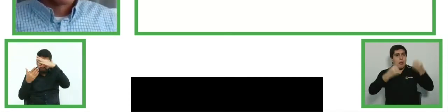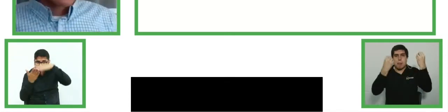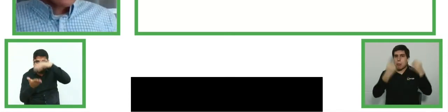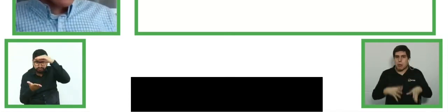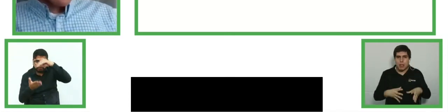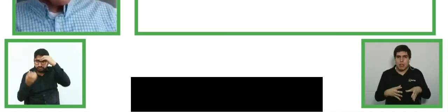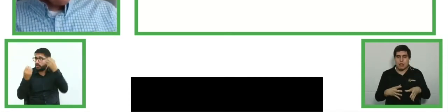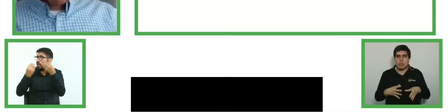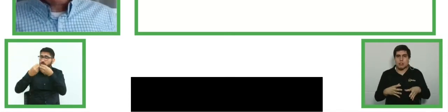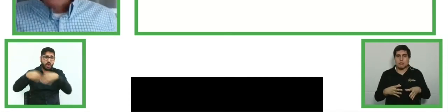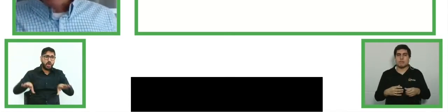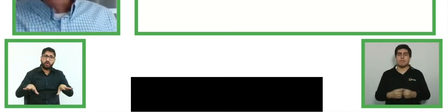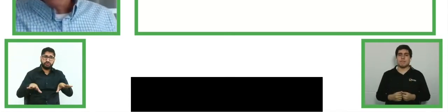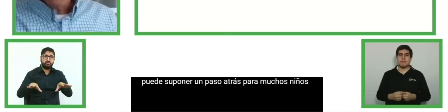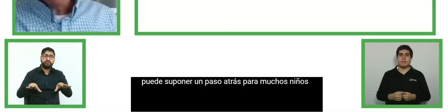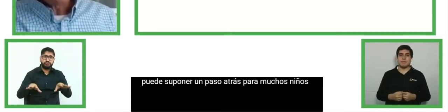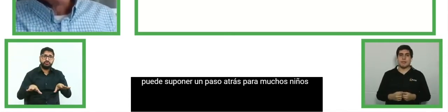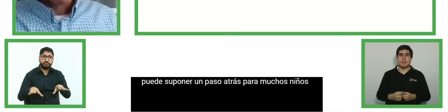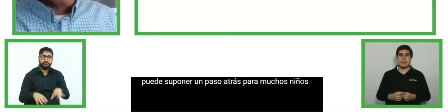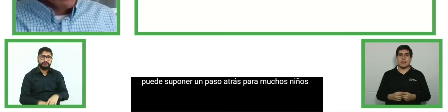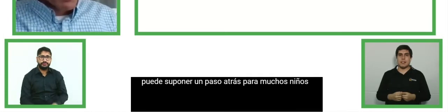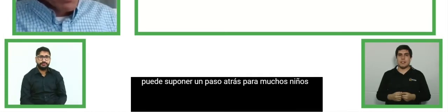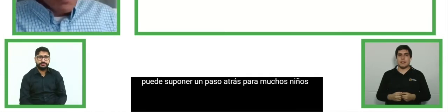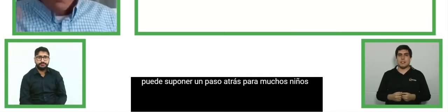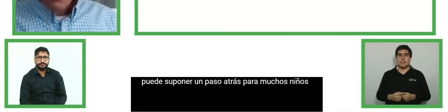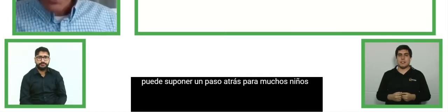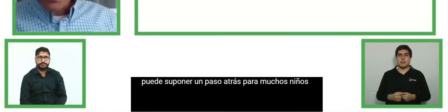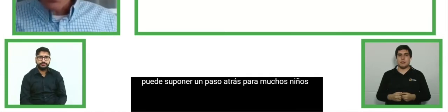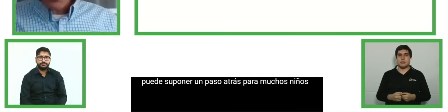¿no? Con lo cual,